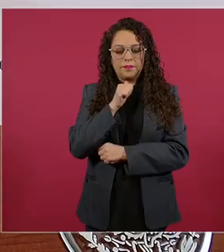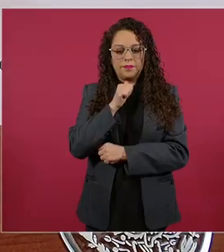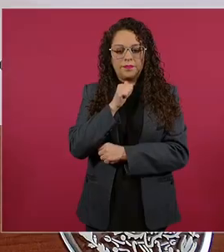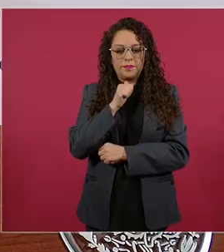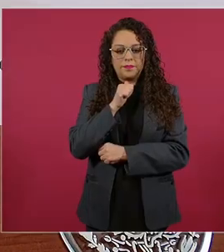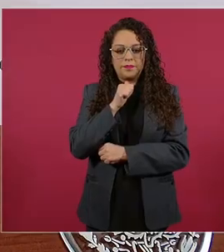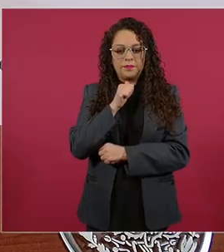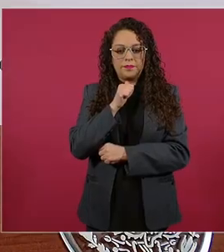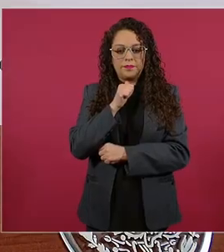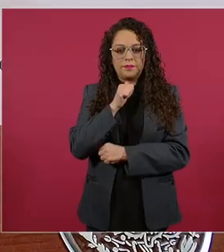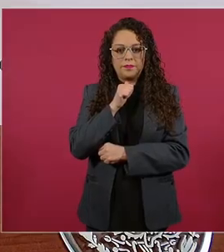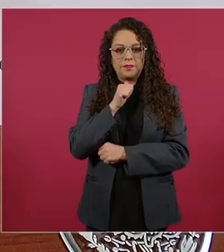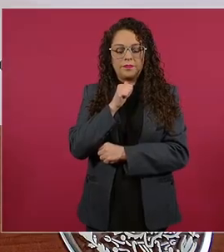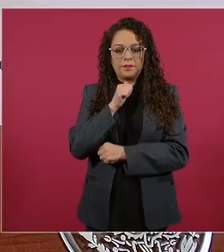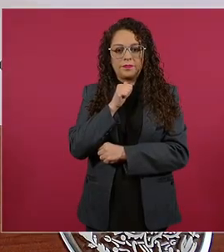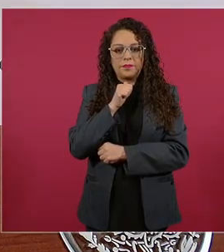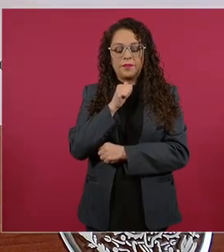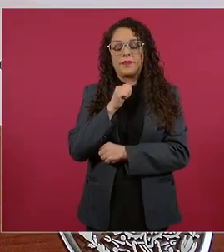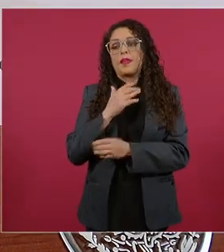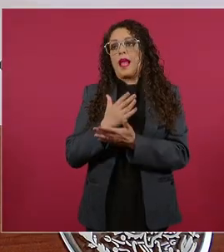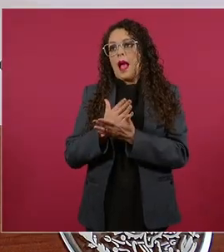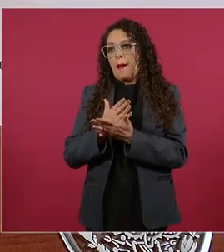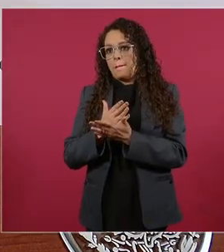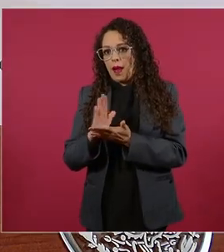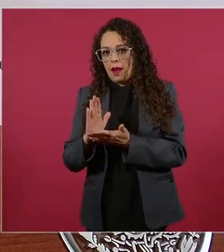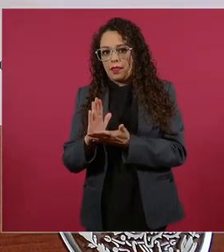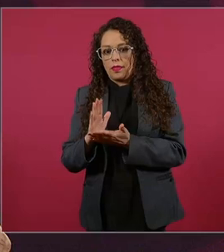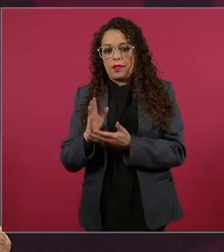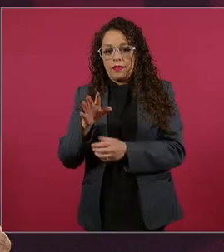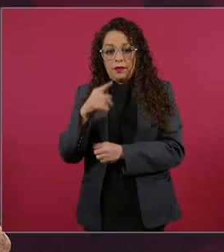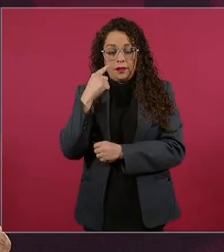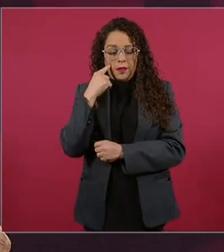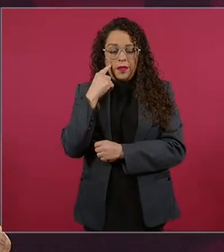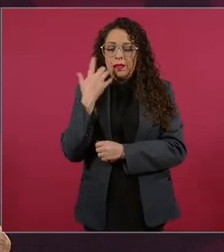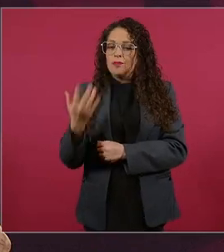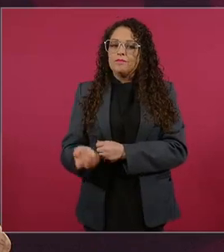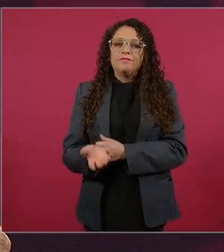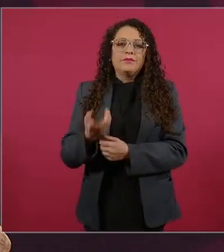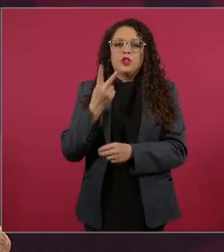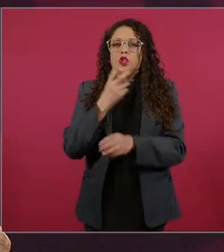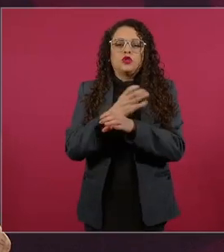tiene pues dos cosas, tiene conocimiento, tiene